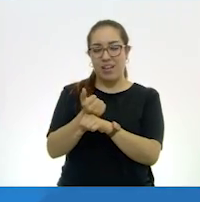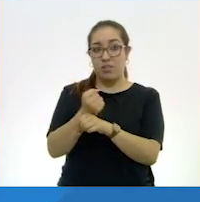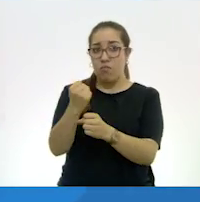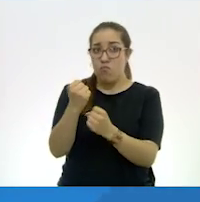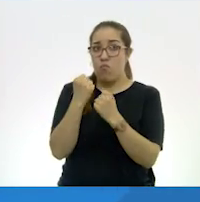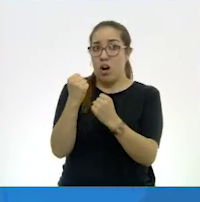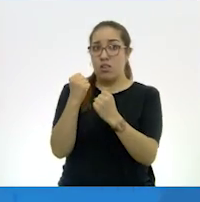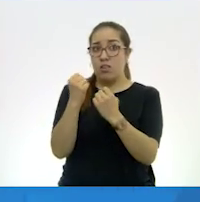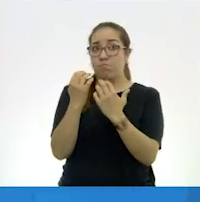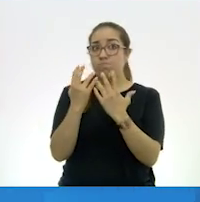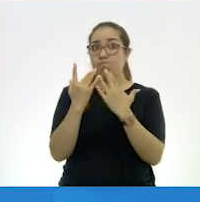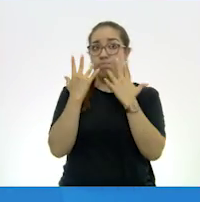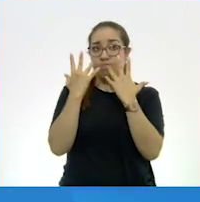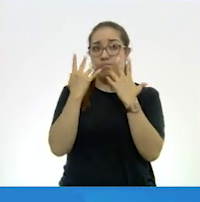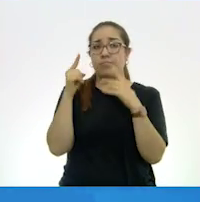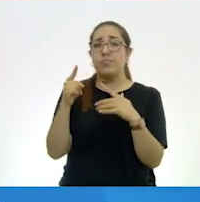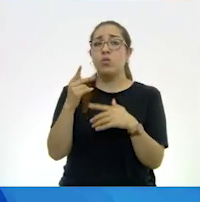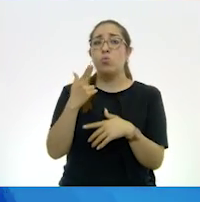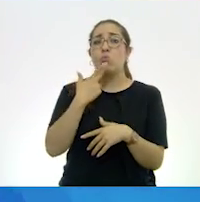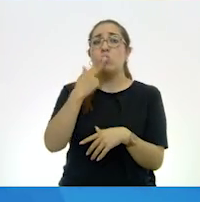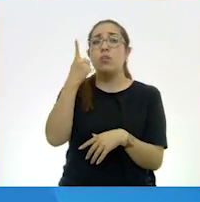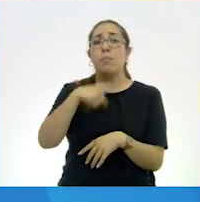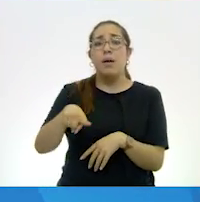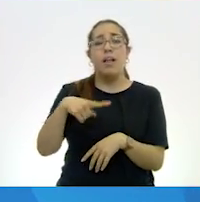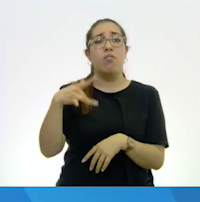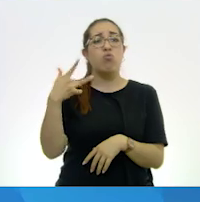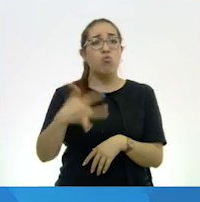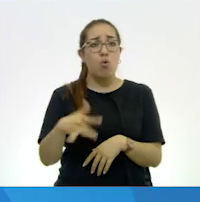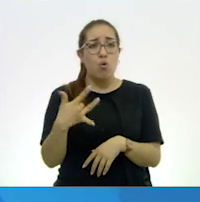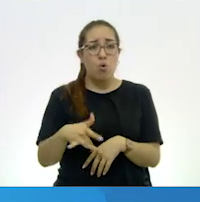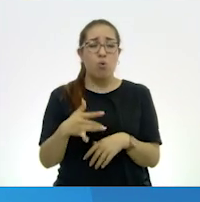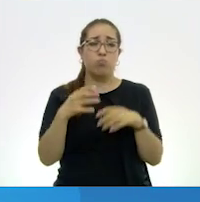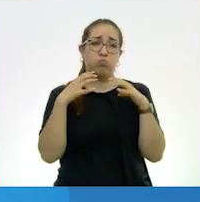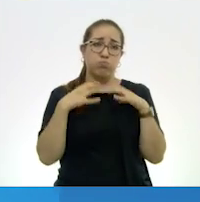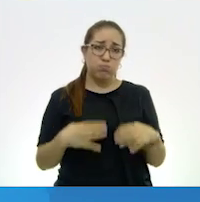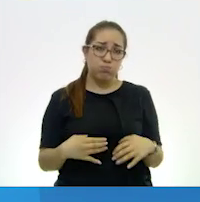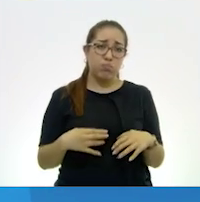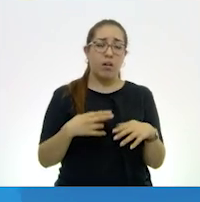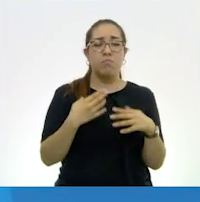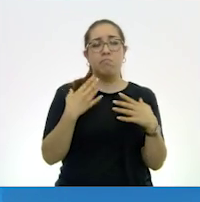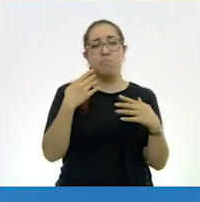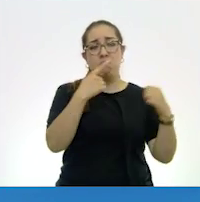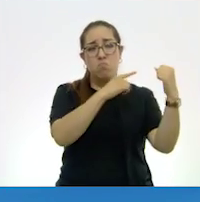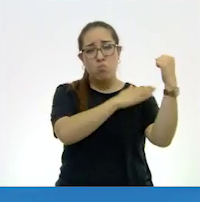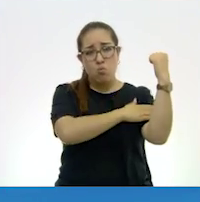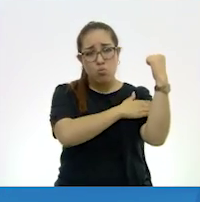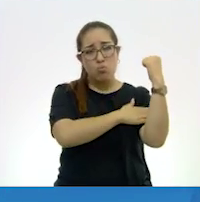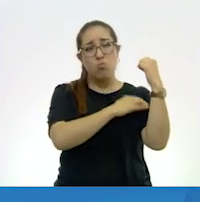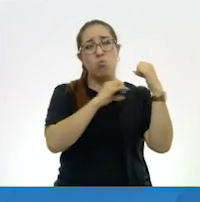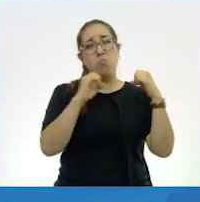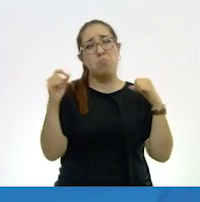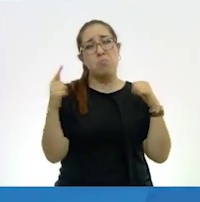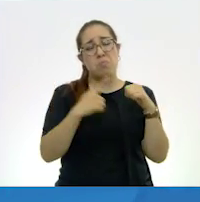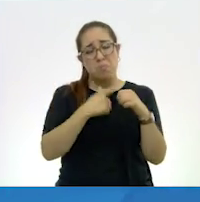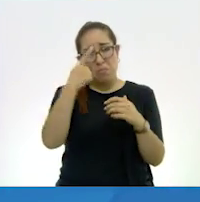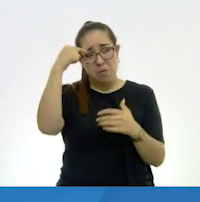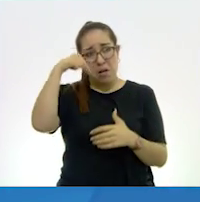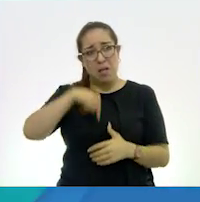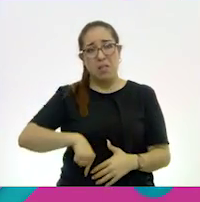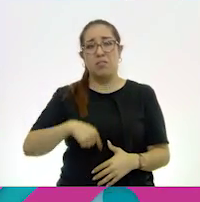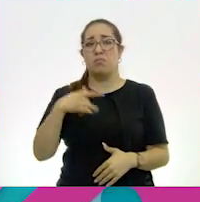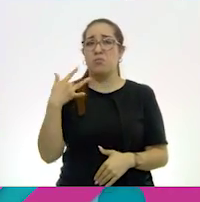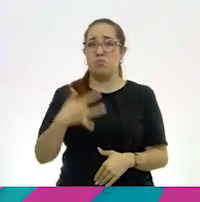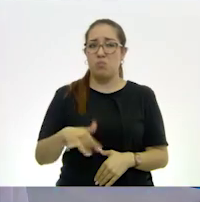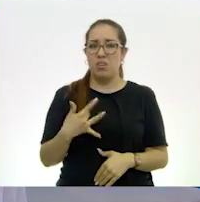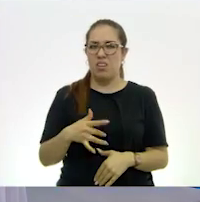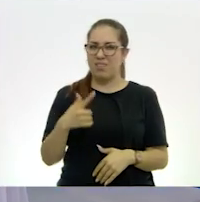fuerte. Se utiliza para tratar dolores reumáticos y dolores musculares. ¿Qué te parece, Aníbal? Según yo,